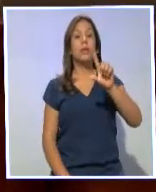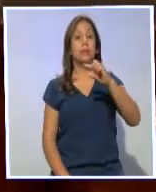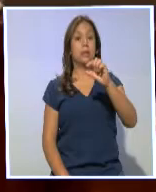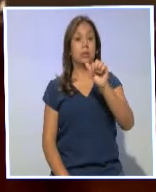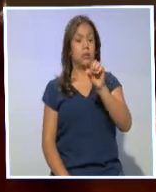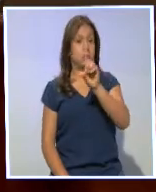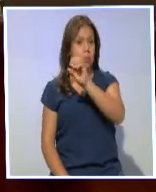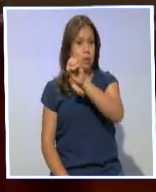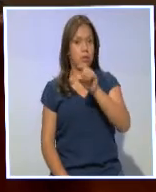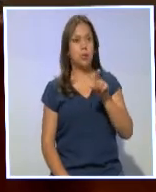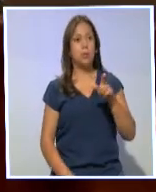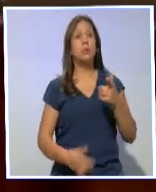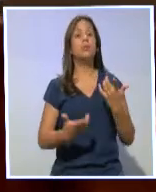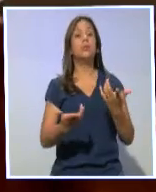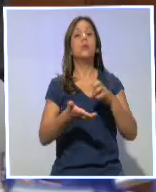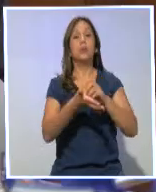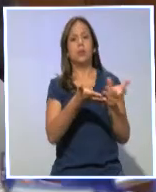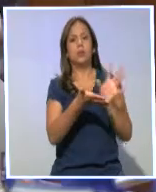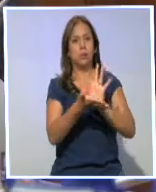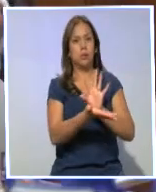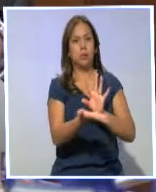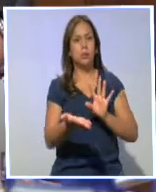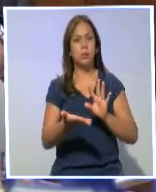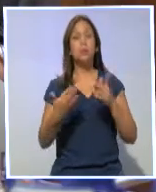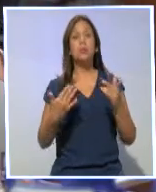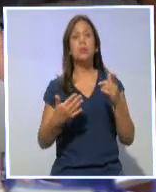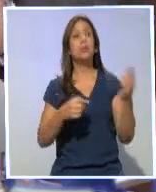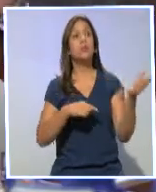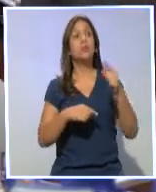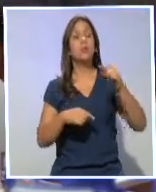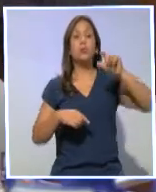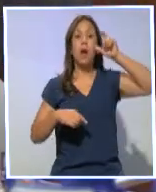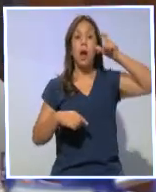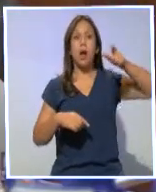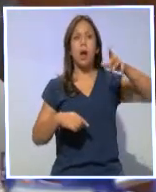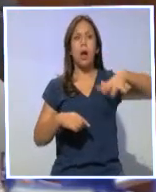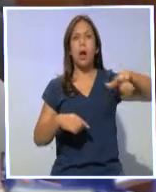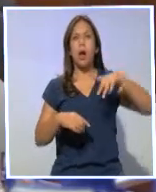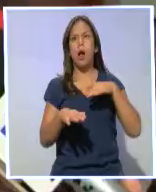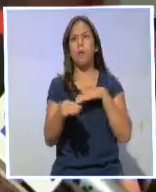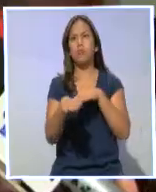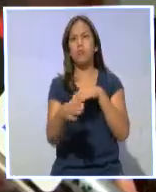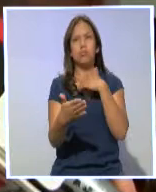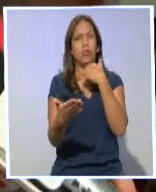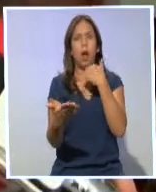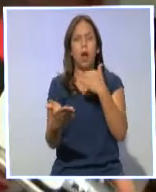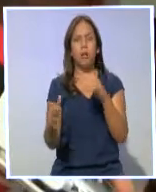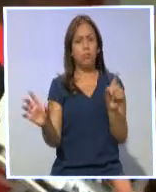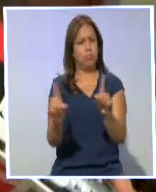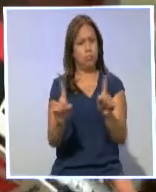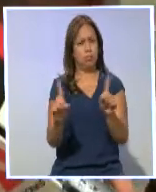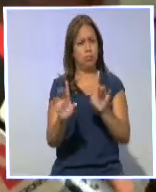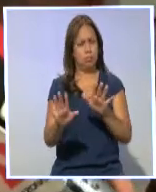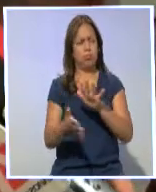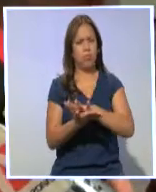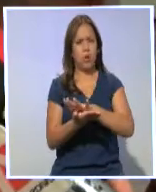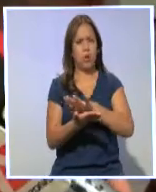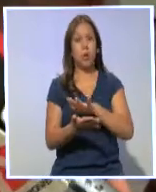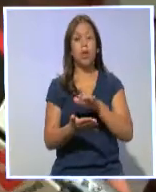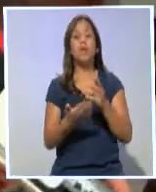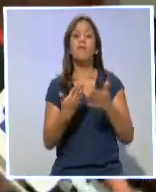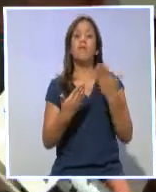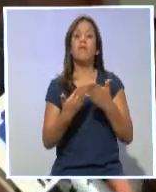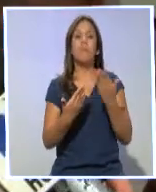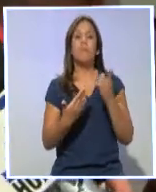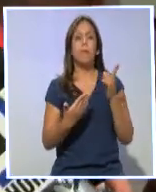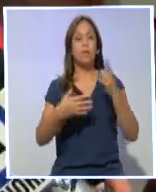mesa, manifestó que la Asamblea debe evitar que la presencia del fiscal no signifique presión alguna. Facilitar a los órganos de justicia